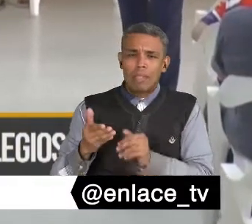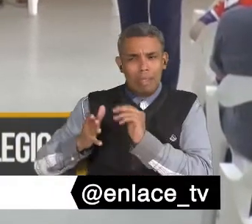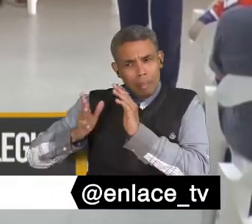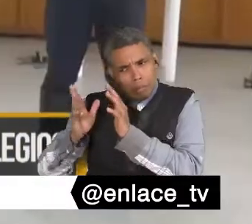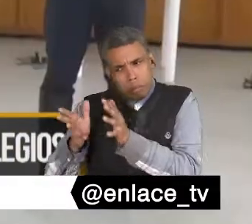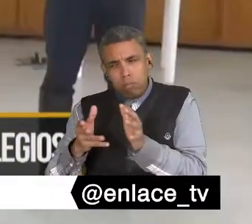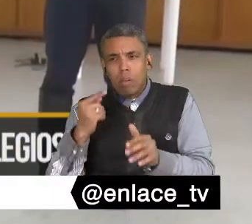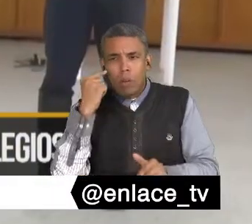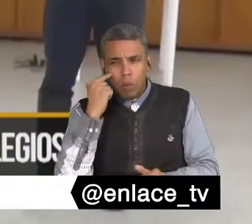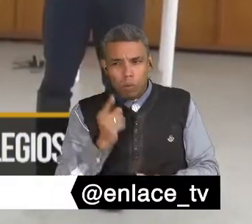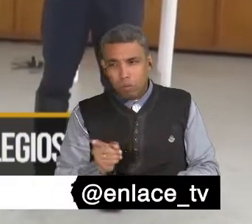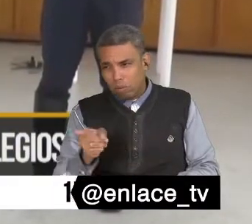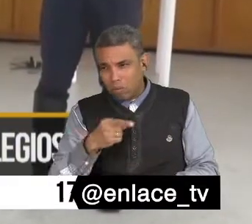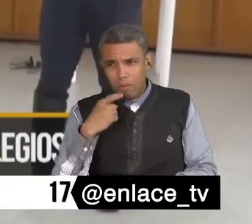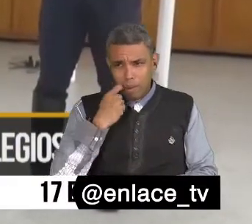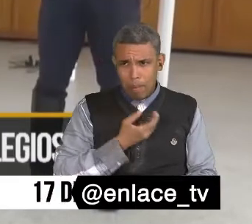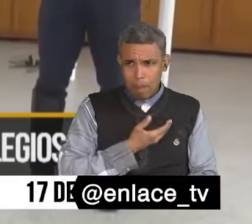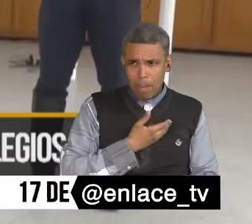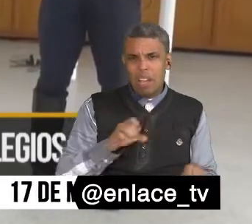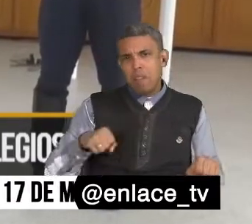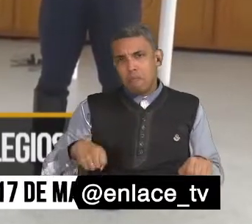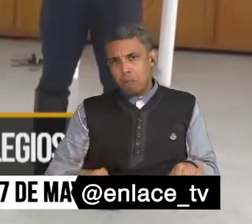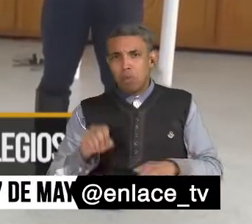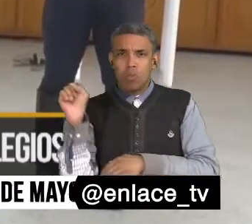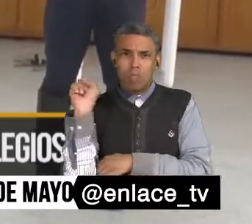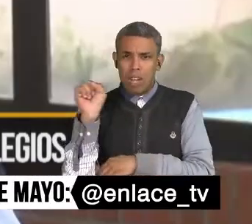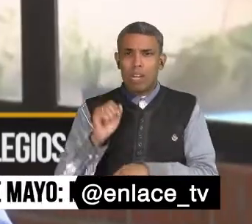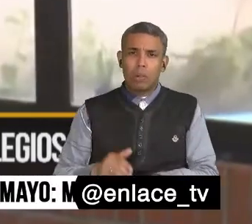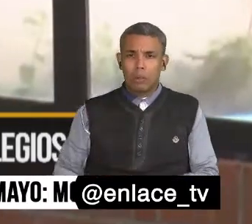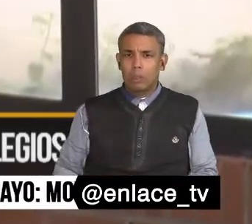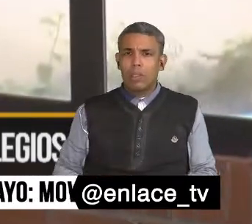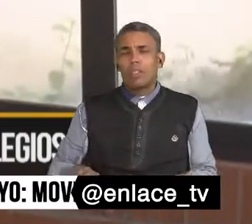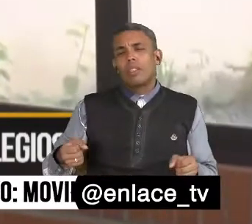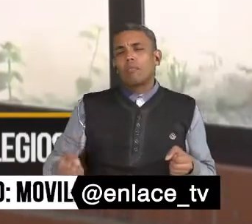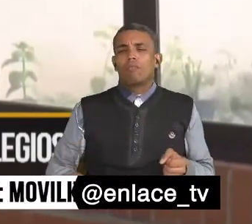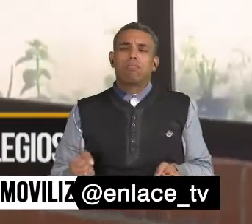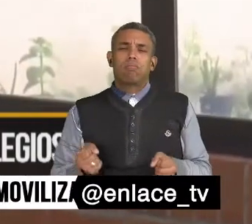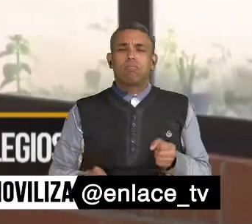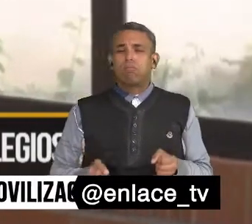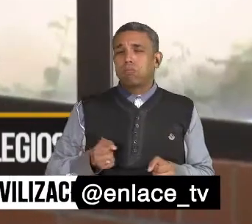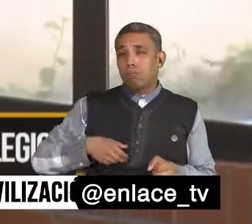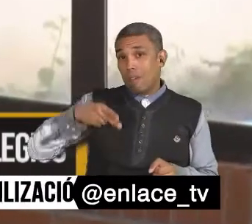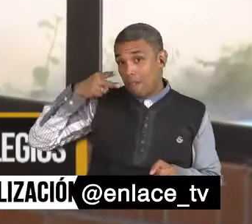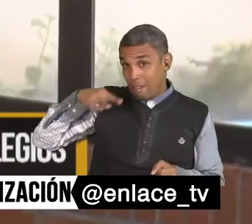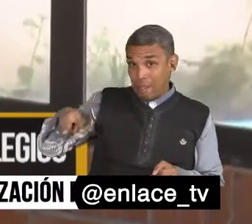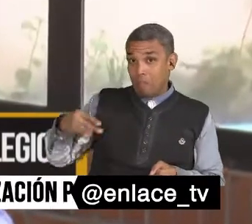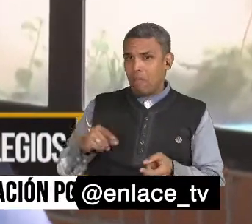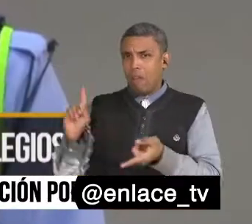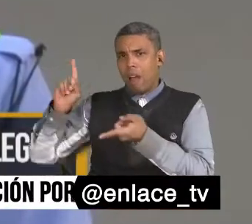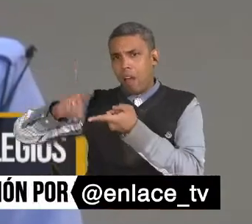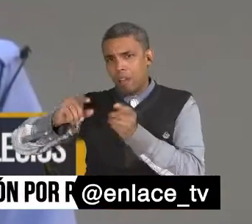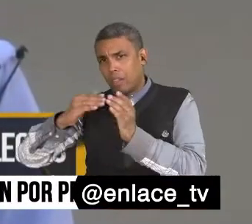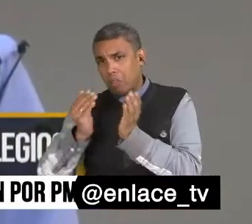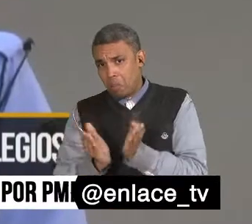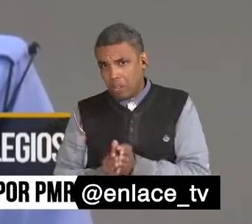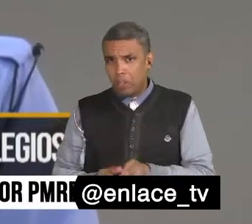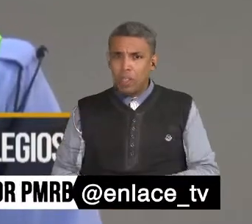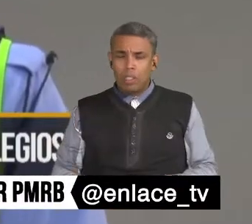o de recogerlos. Hay bastante problemática en los colegios, ya que los padres de familia llegan, se estacionan